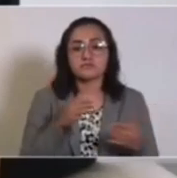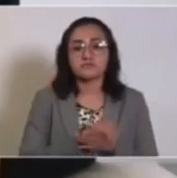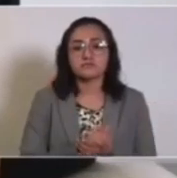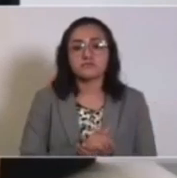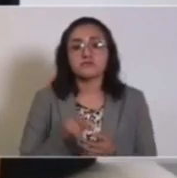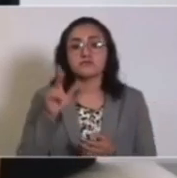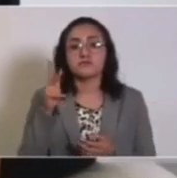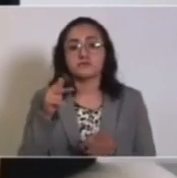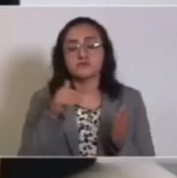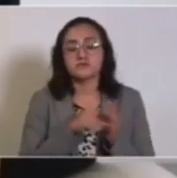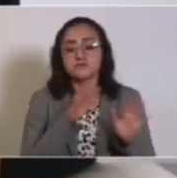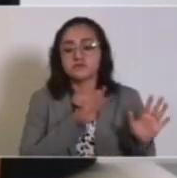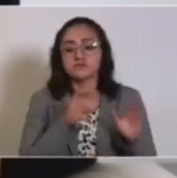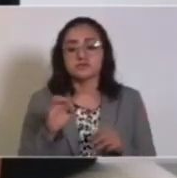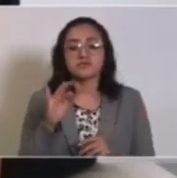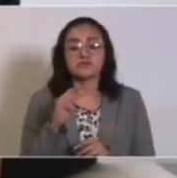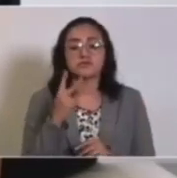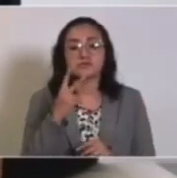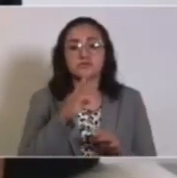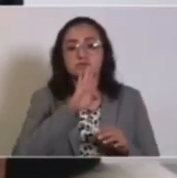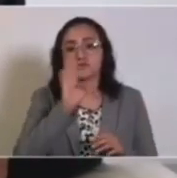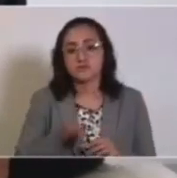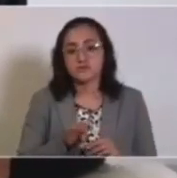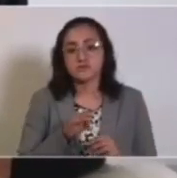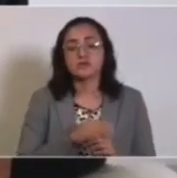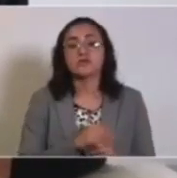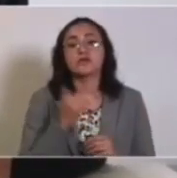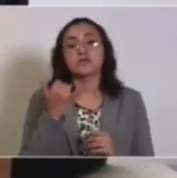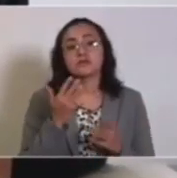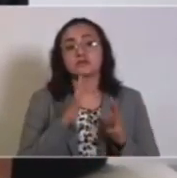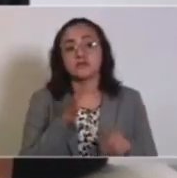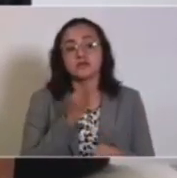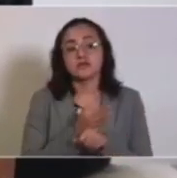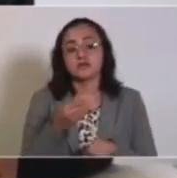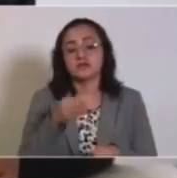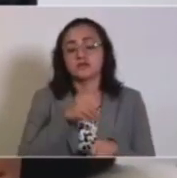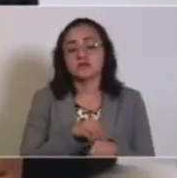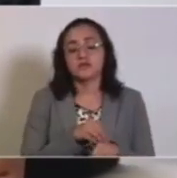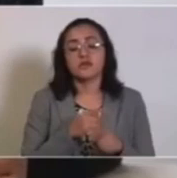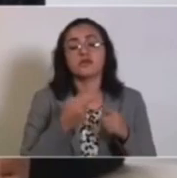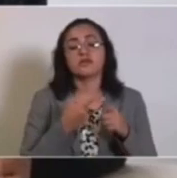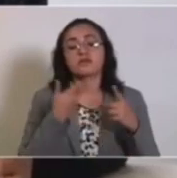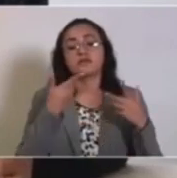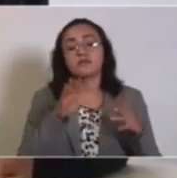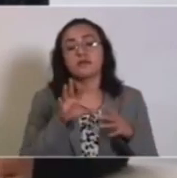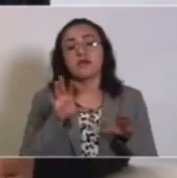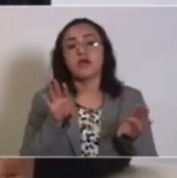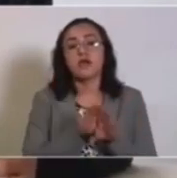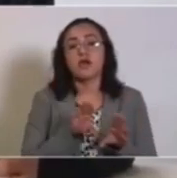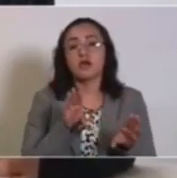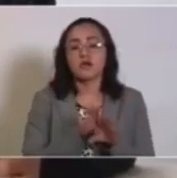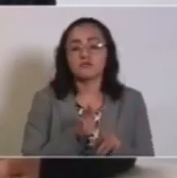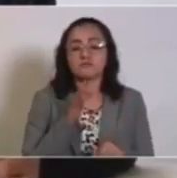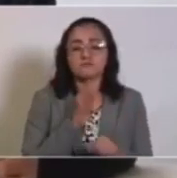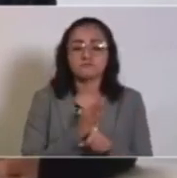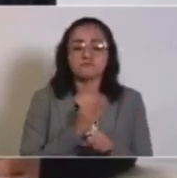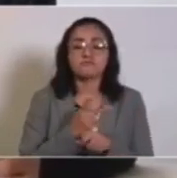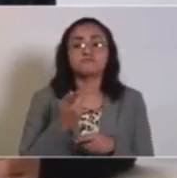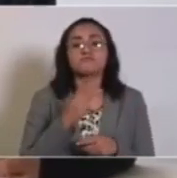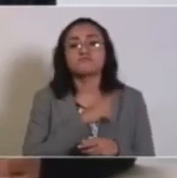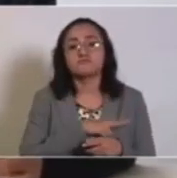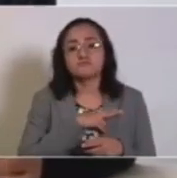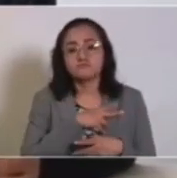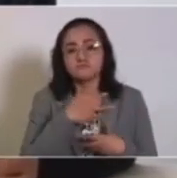8 mil 952 defunciones en las que ya se incluyen aquellas diagnosticadas por las objeciones pide biológica y por